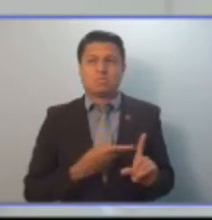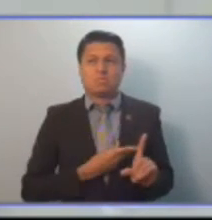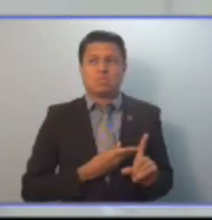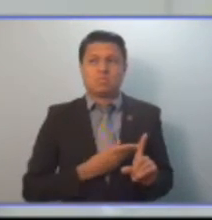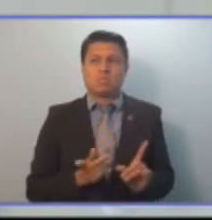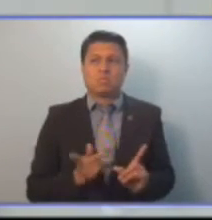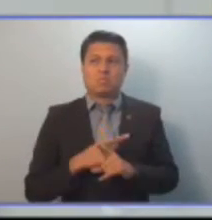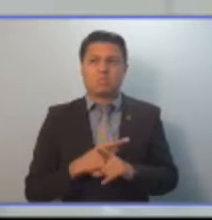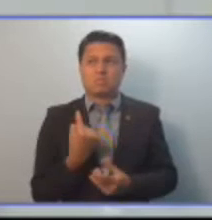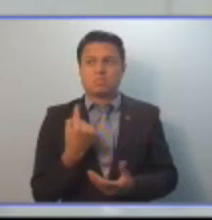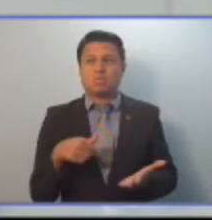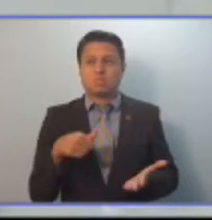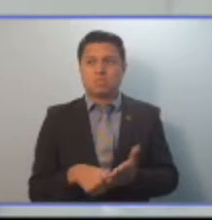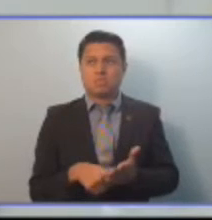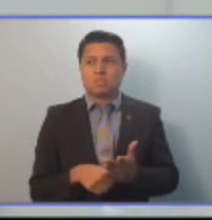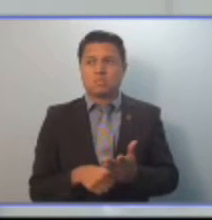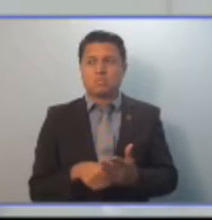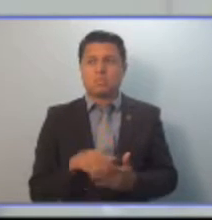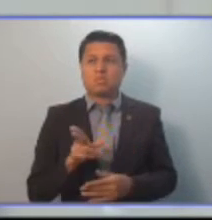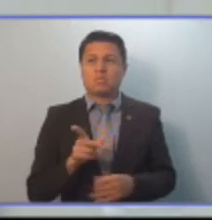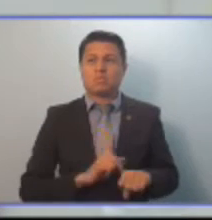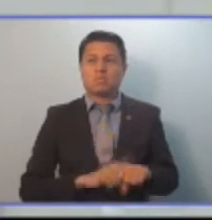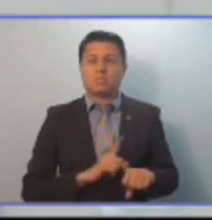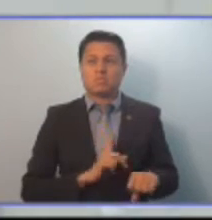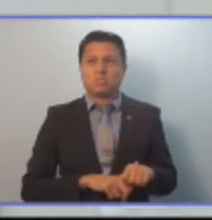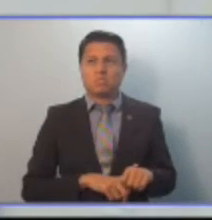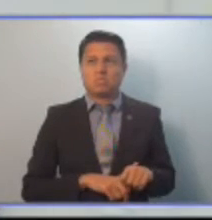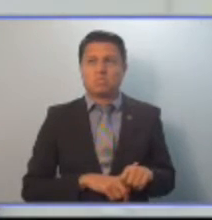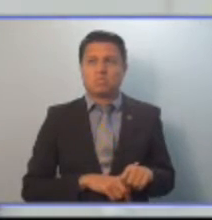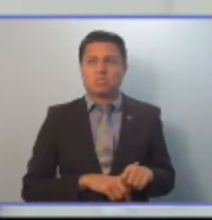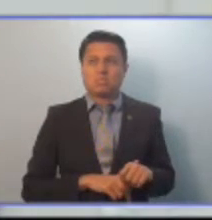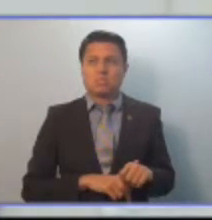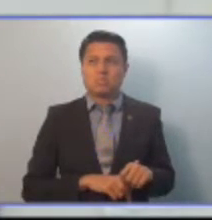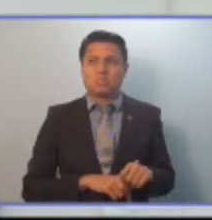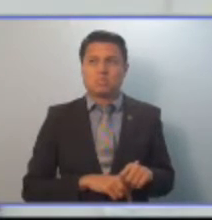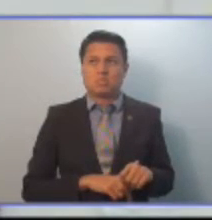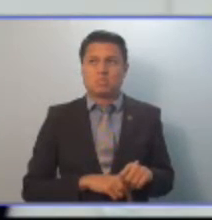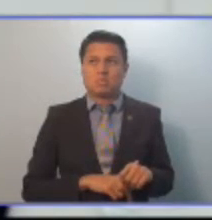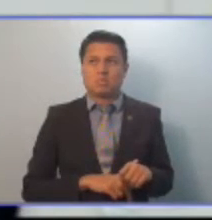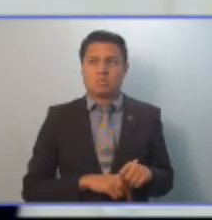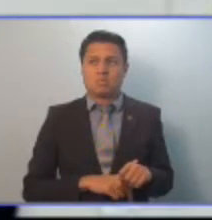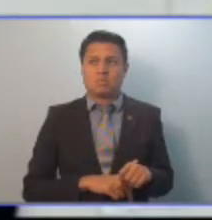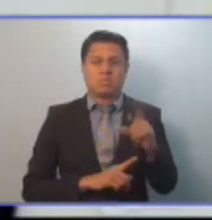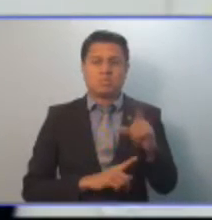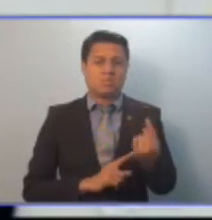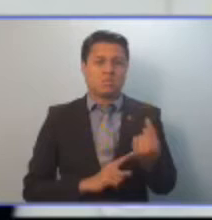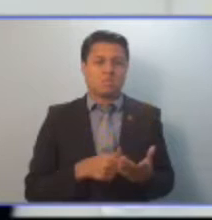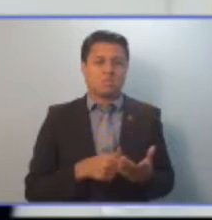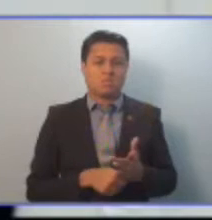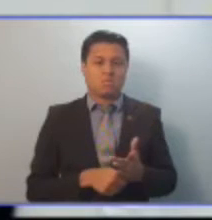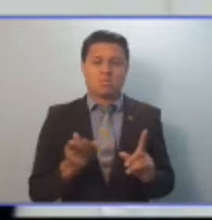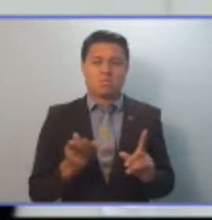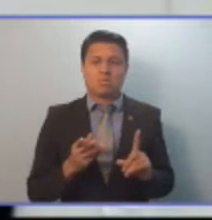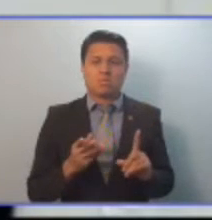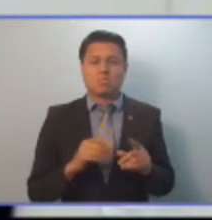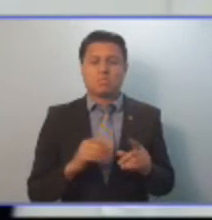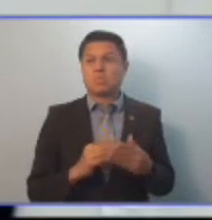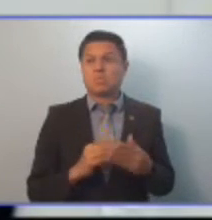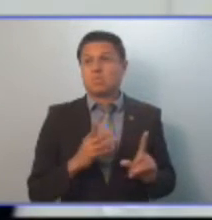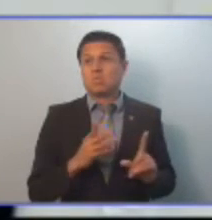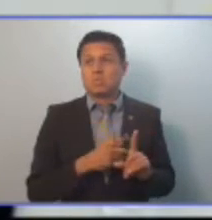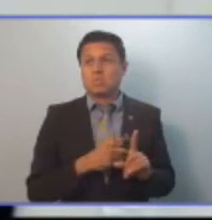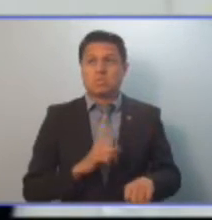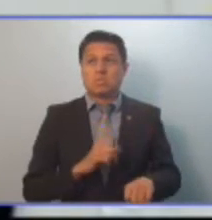los abogados y notarios al mismo tiempo son suspendidos y no hay